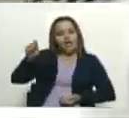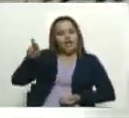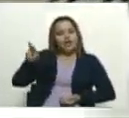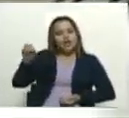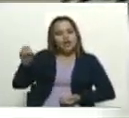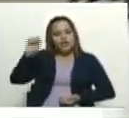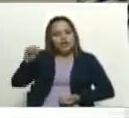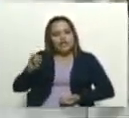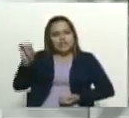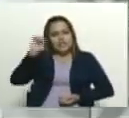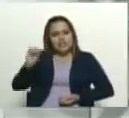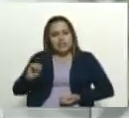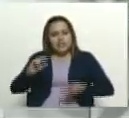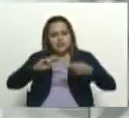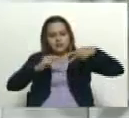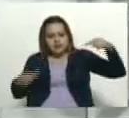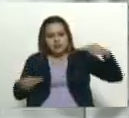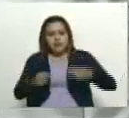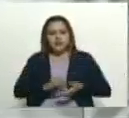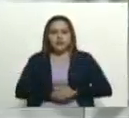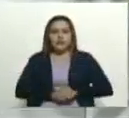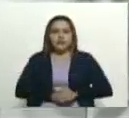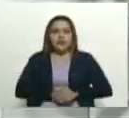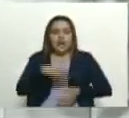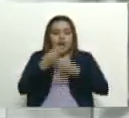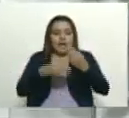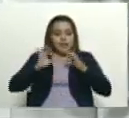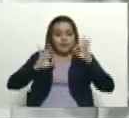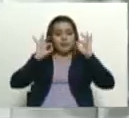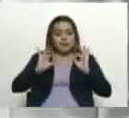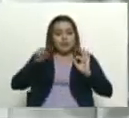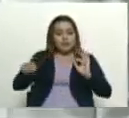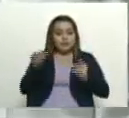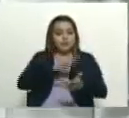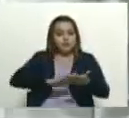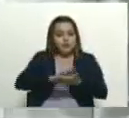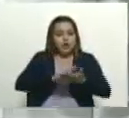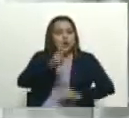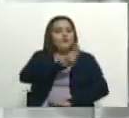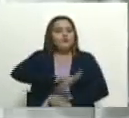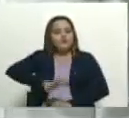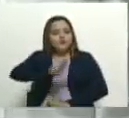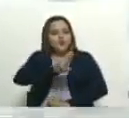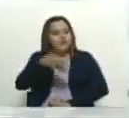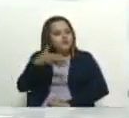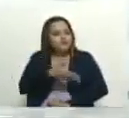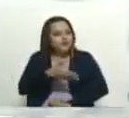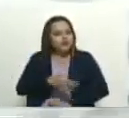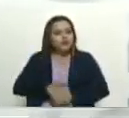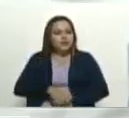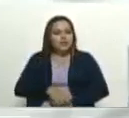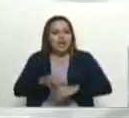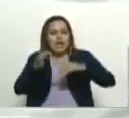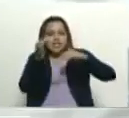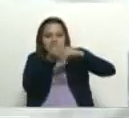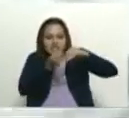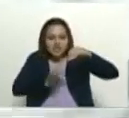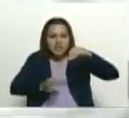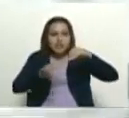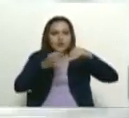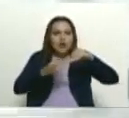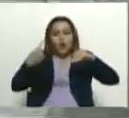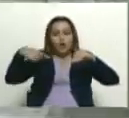congénita de tibia. Lo que hace especial al caso es el uso de células de un